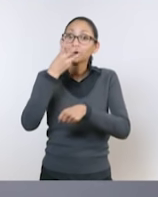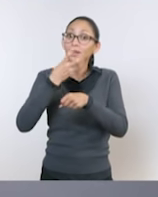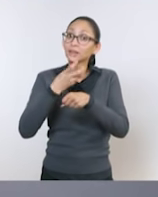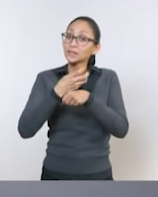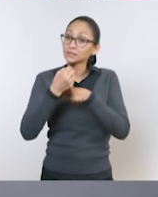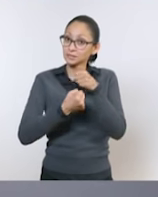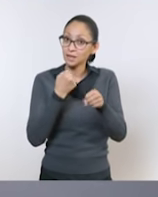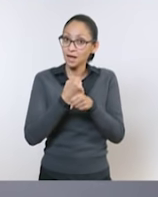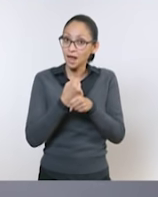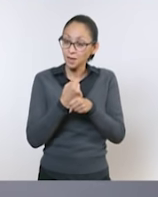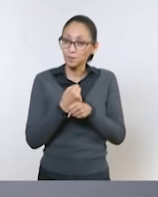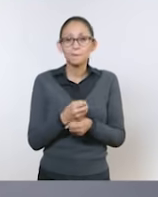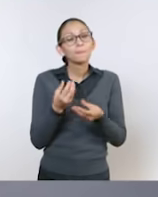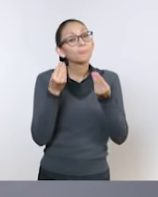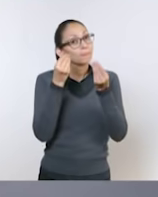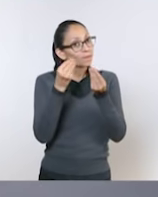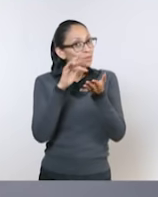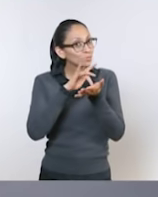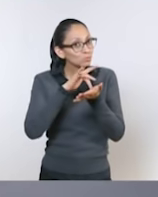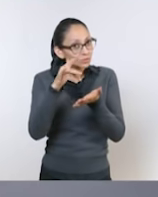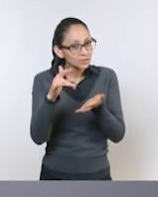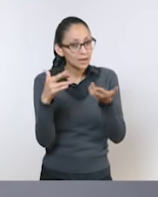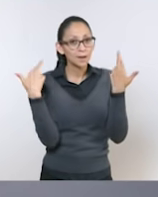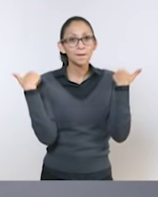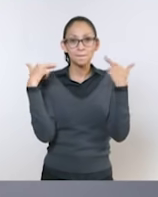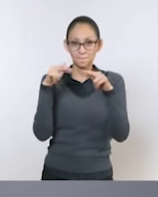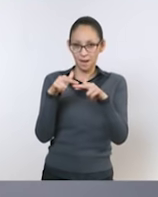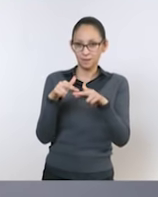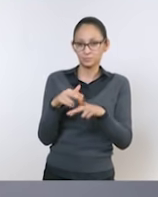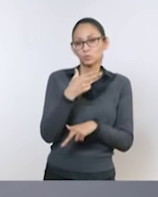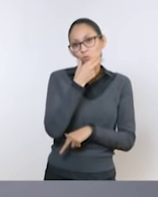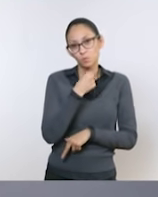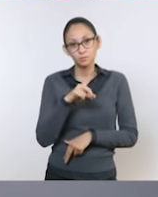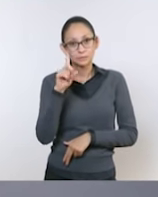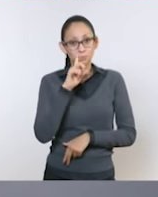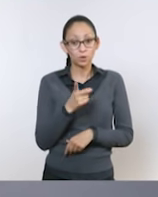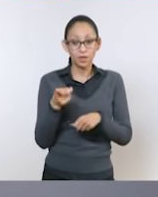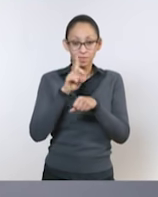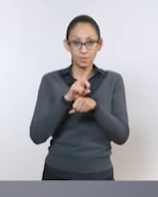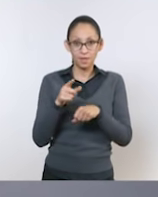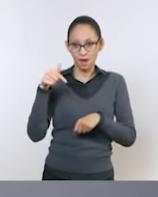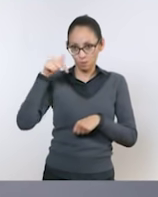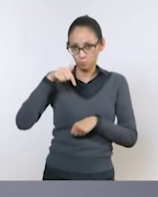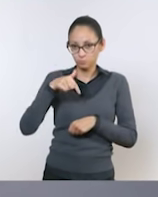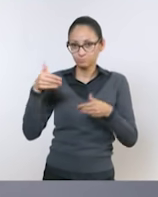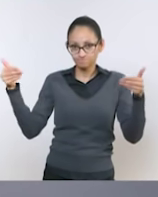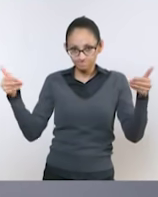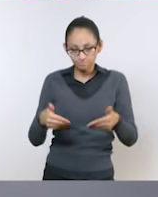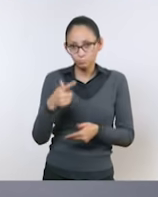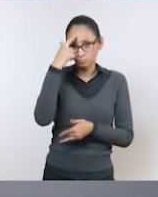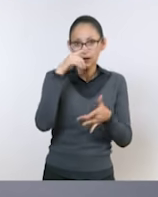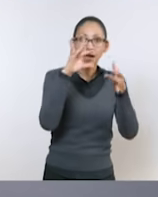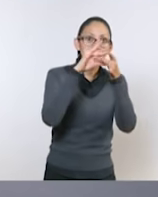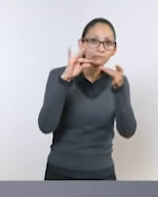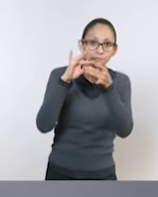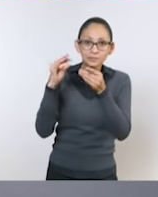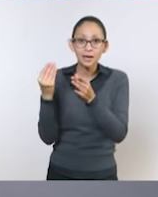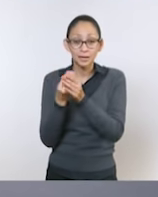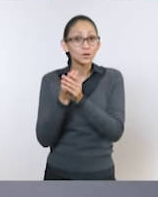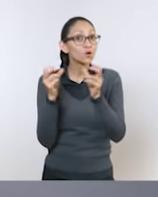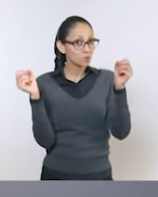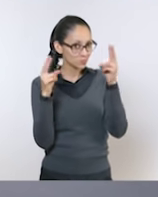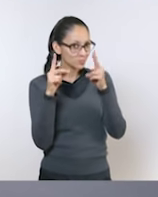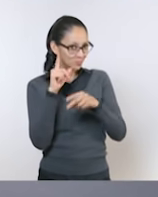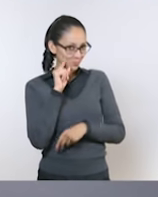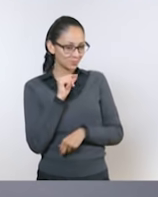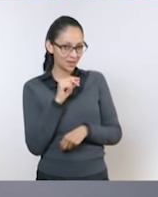aquí terminamos con tercer grado. Le damos las gracias a las maestras y los maestros que el día de hoy nos acompañaron, que nos dieron